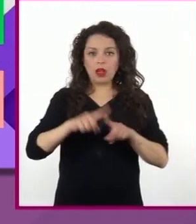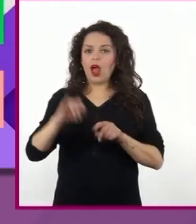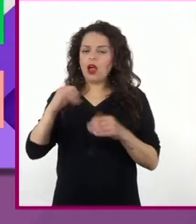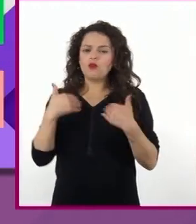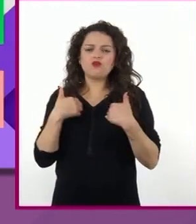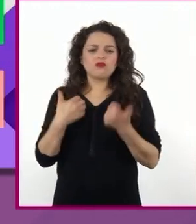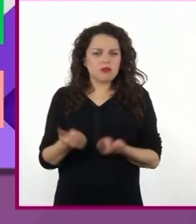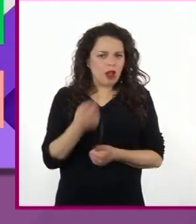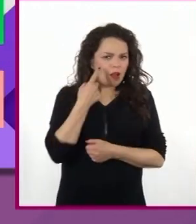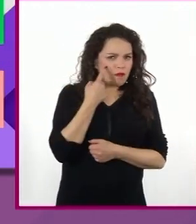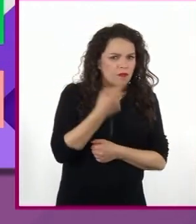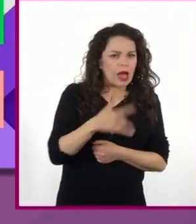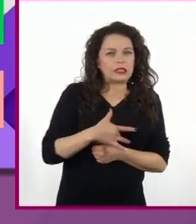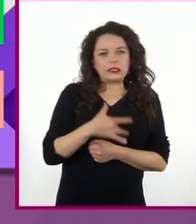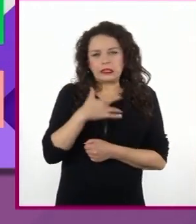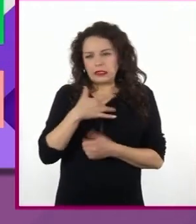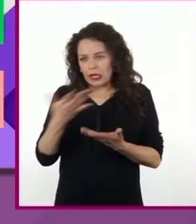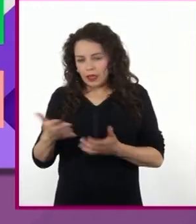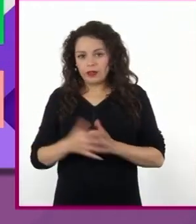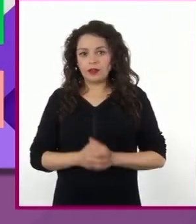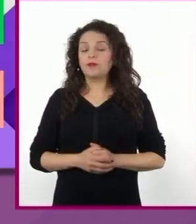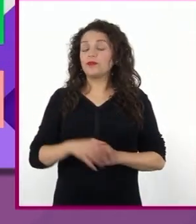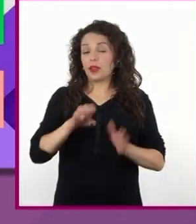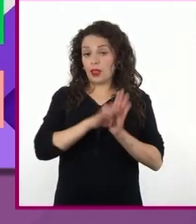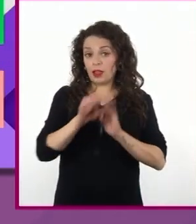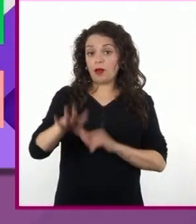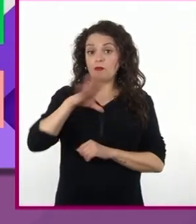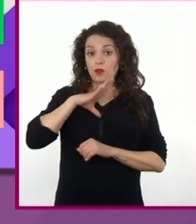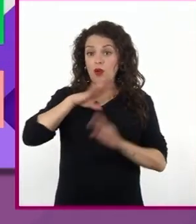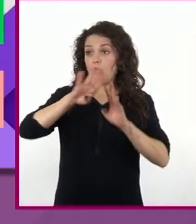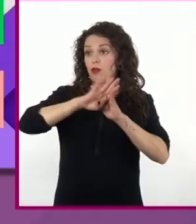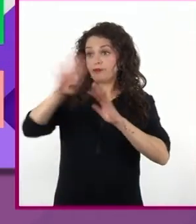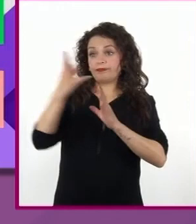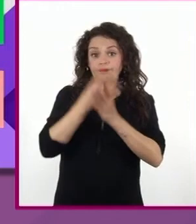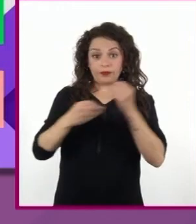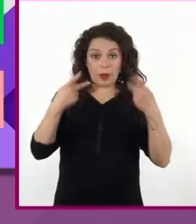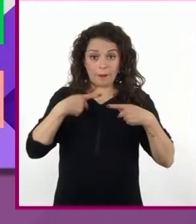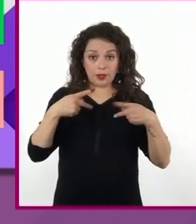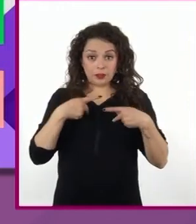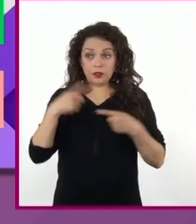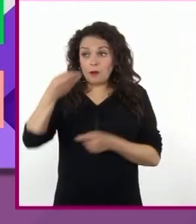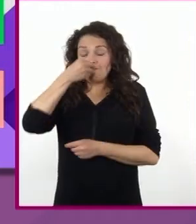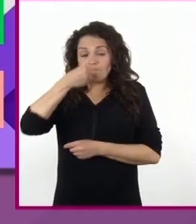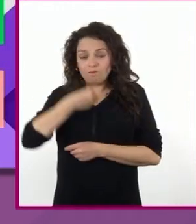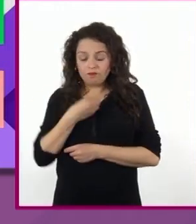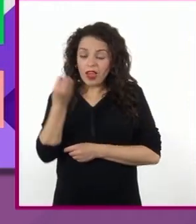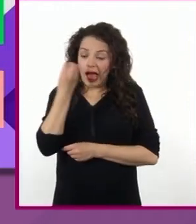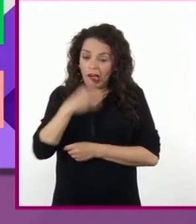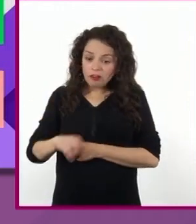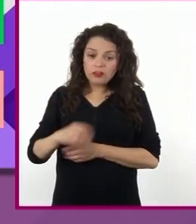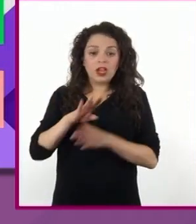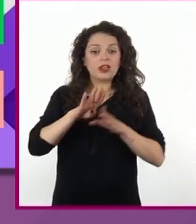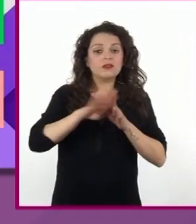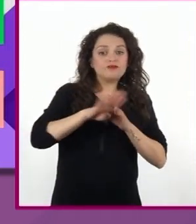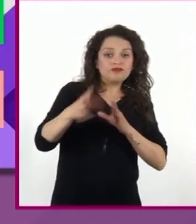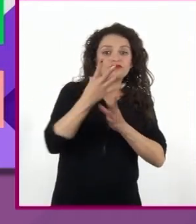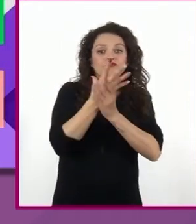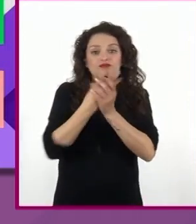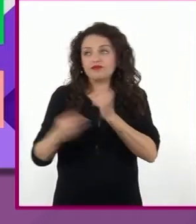ejemplo, hay migrantes y personas refugiadas que salieron de sus países de manera forzada, debido a la situación